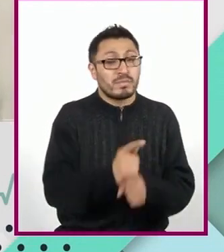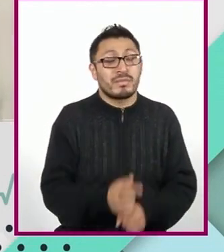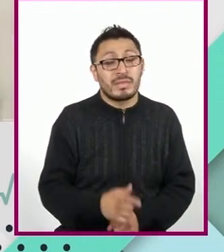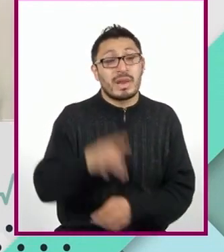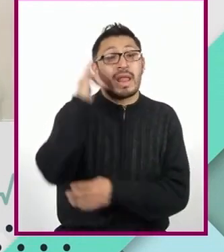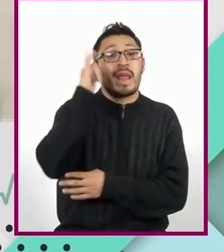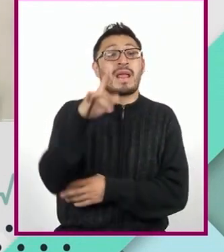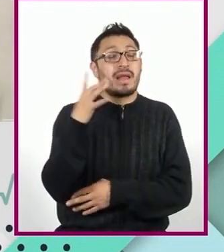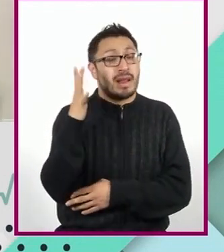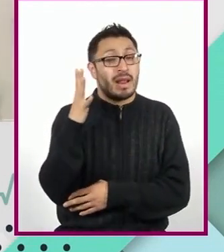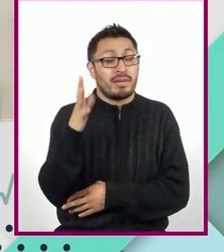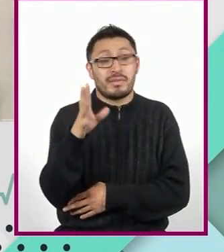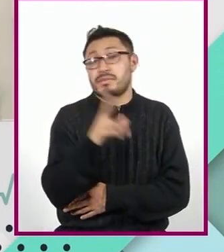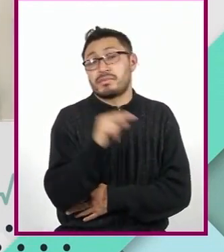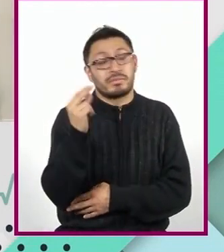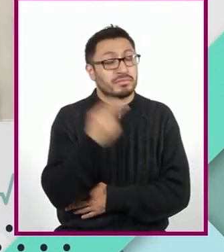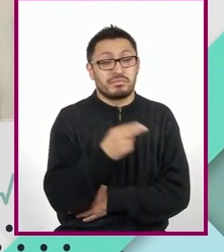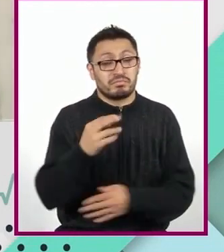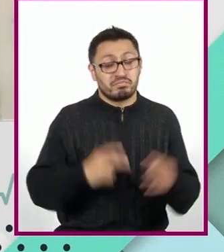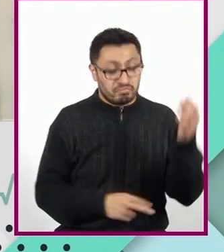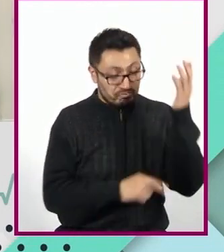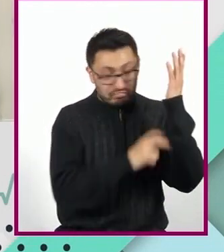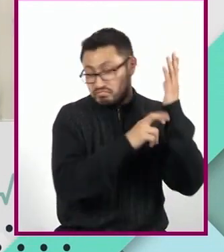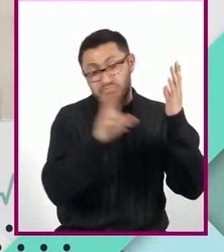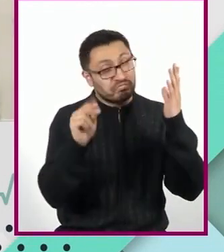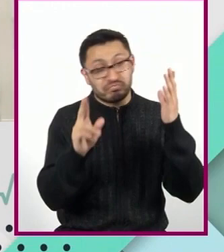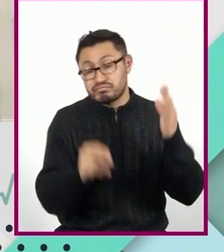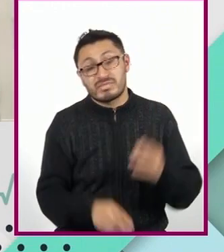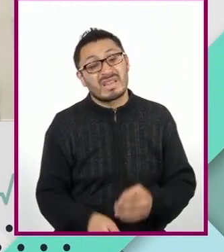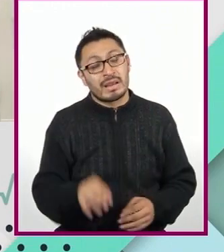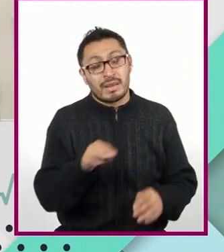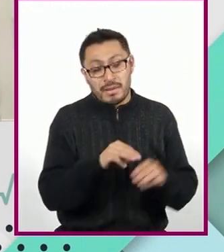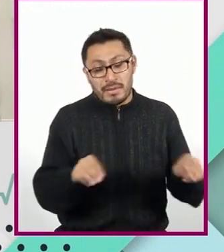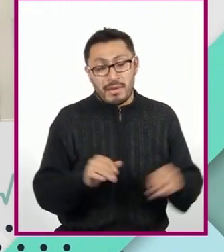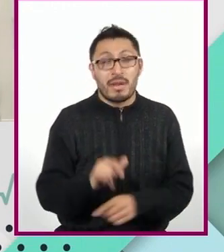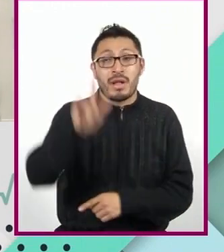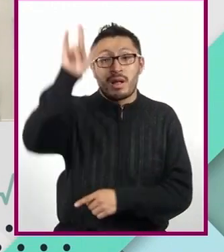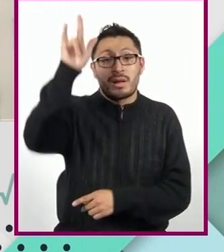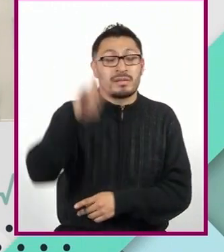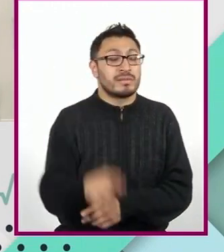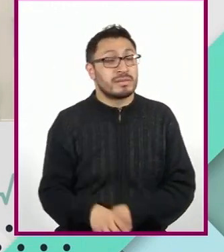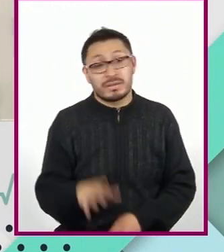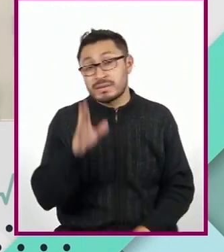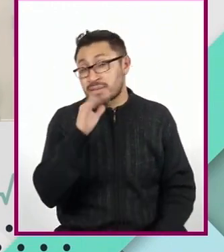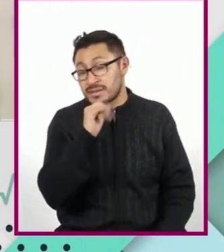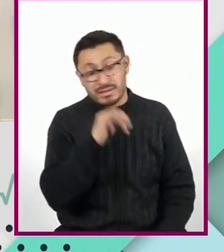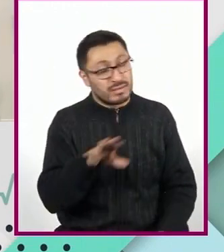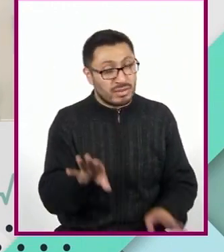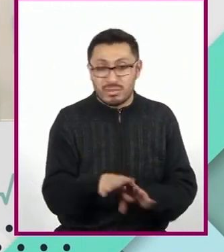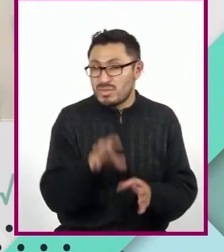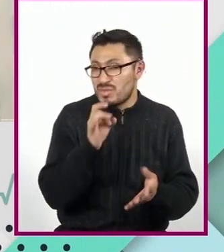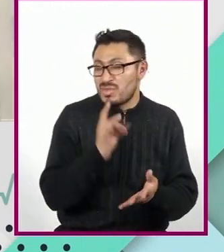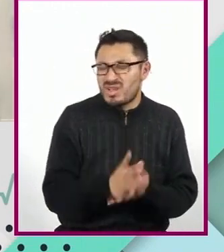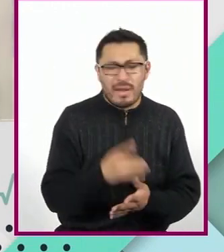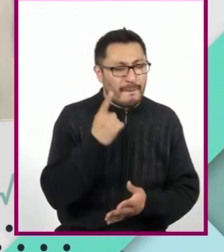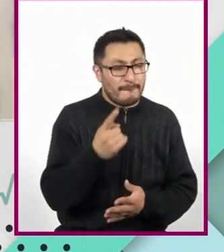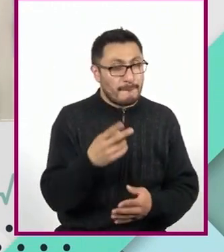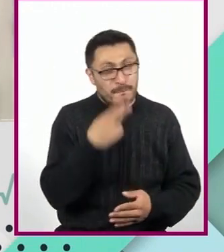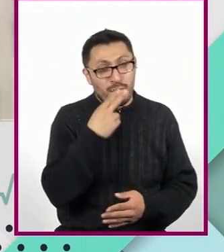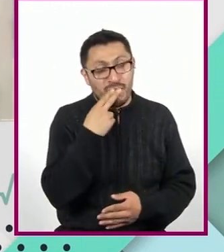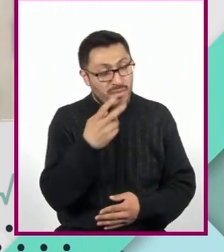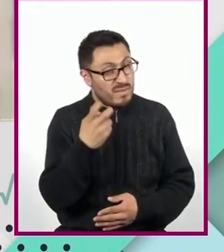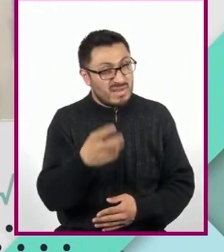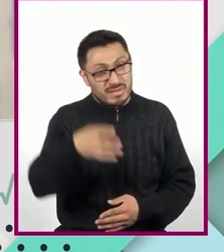árbol sin la necesidad de escalarlo. La medida de la altura inaccesibles es tan solo uno de los usos de